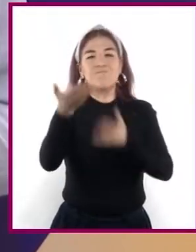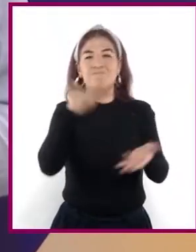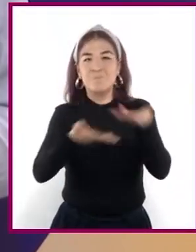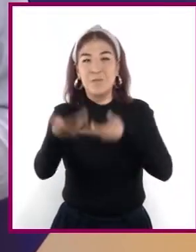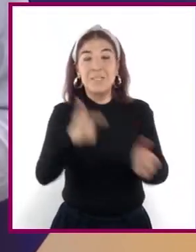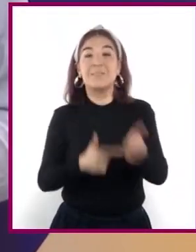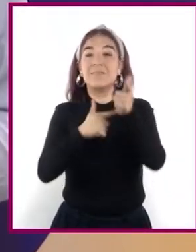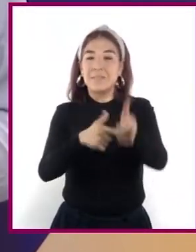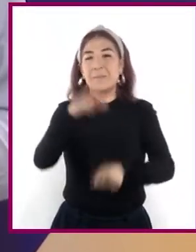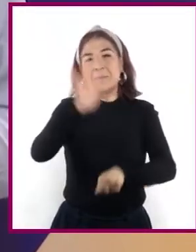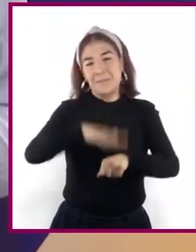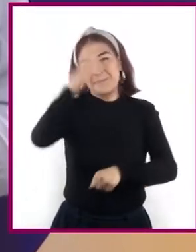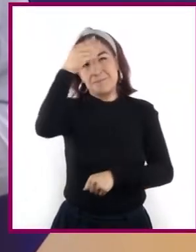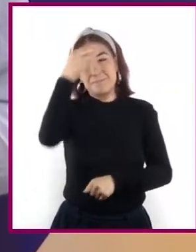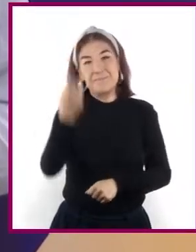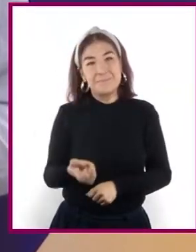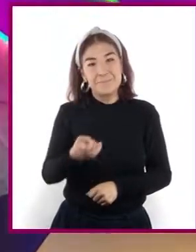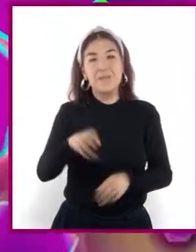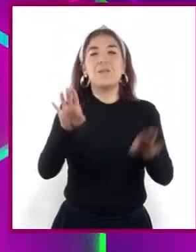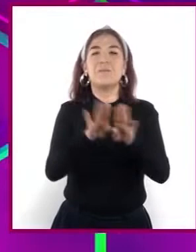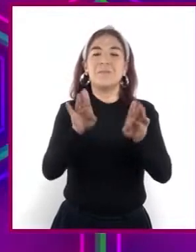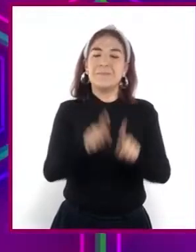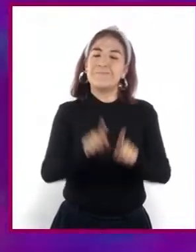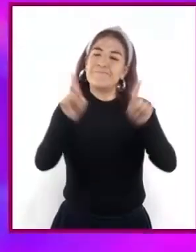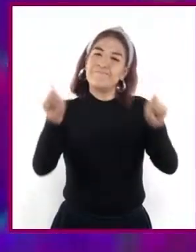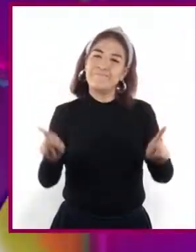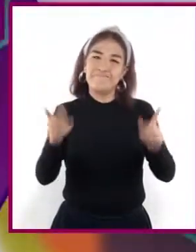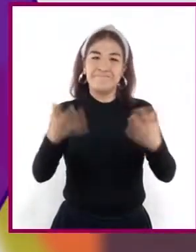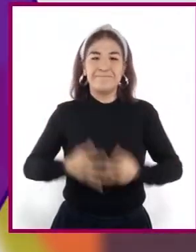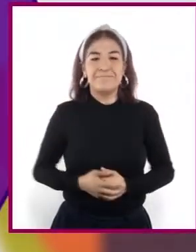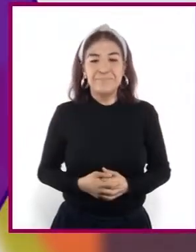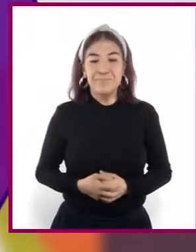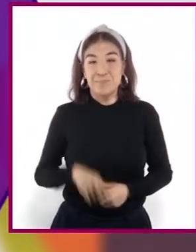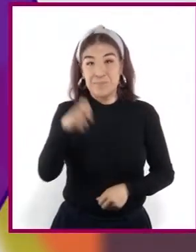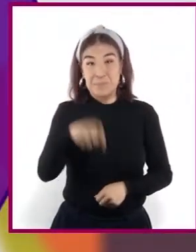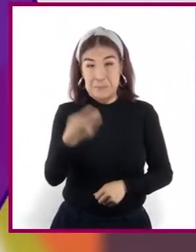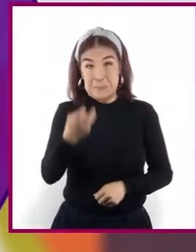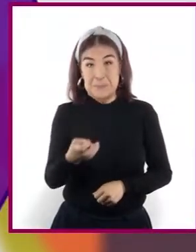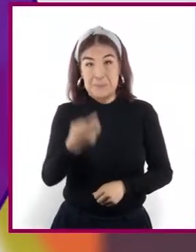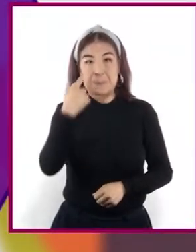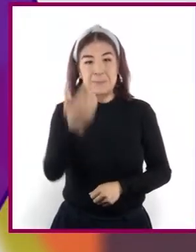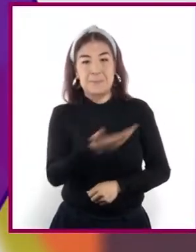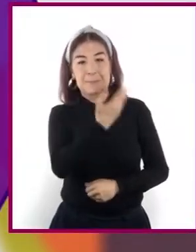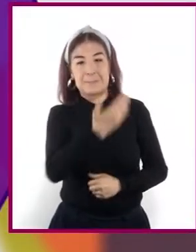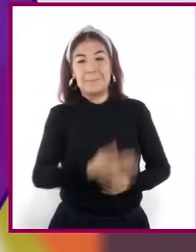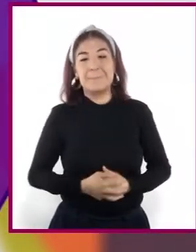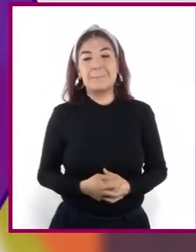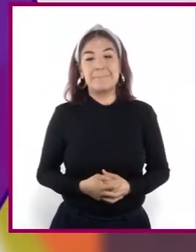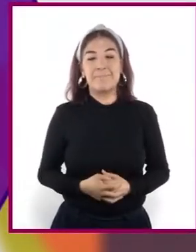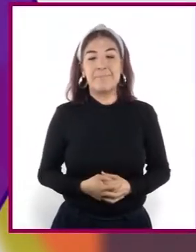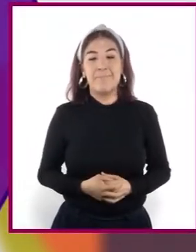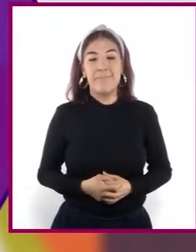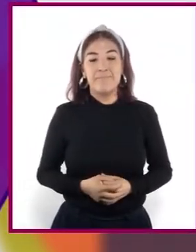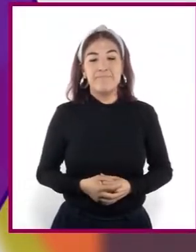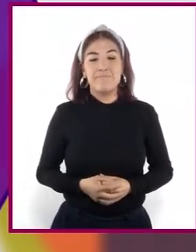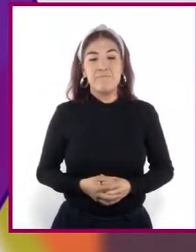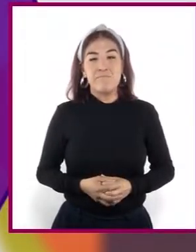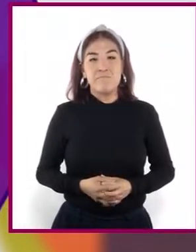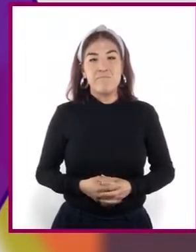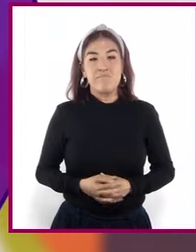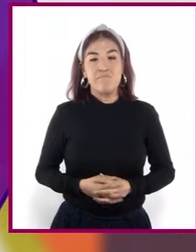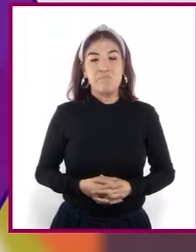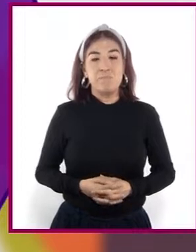seguir aprendiendo en esta modalidad a distancia. En esta sesión recuperaremos aprendizajes del contenido